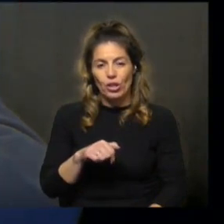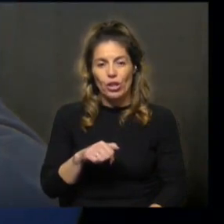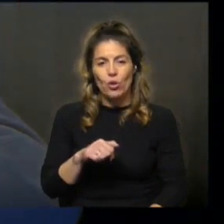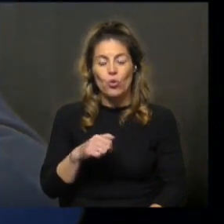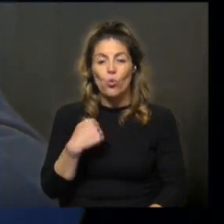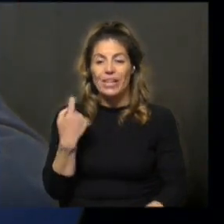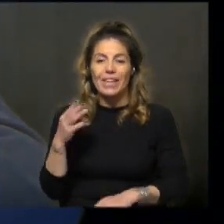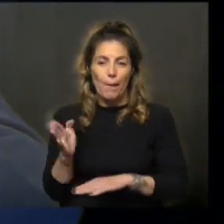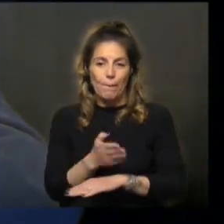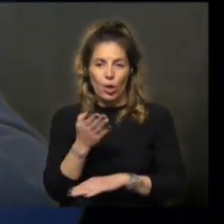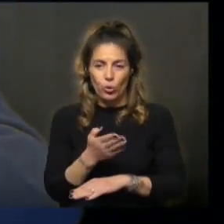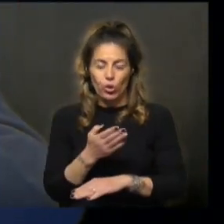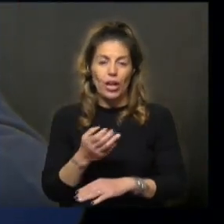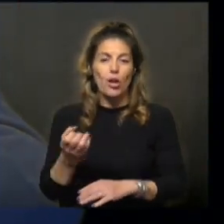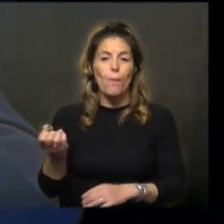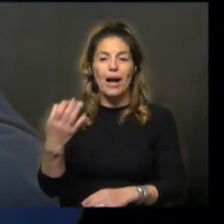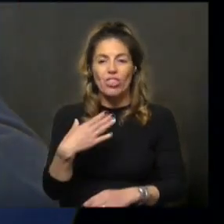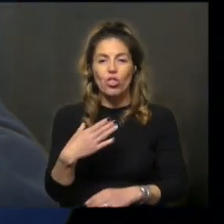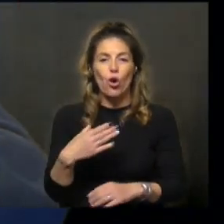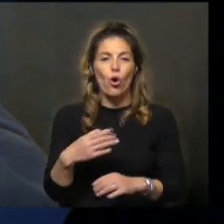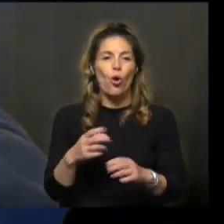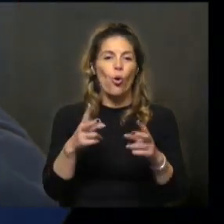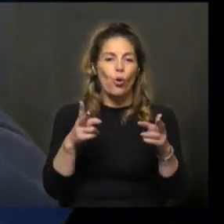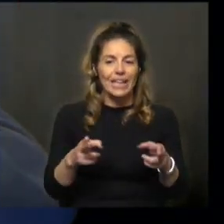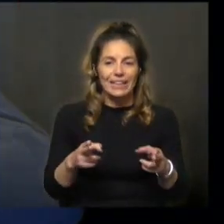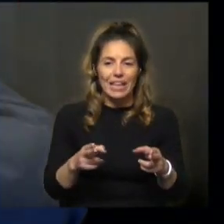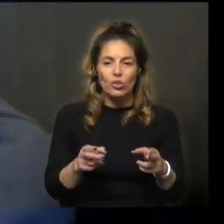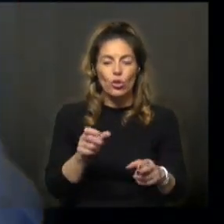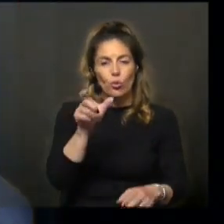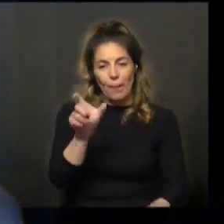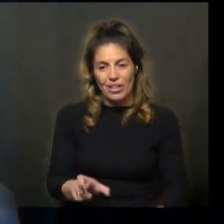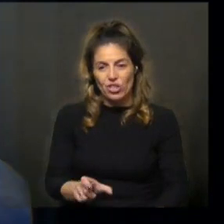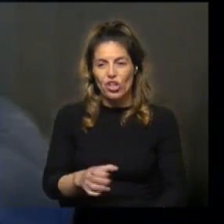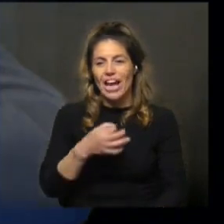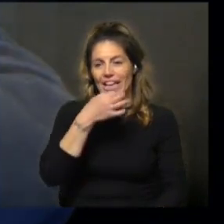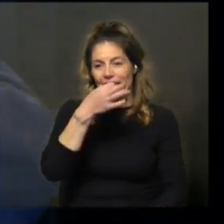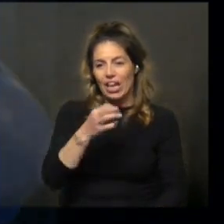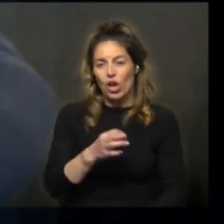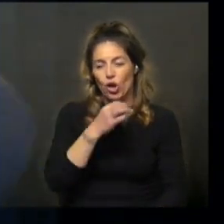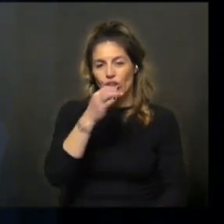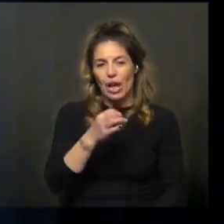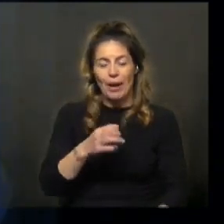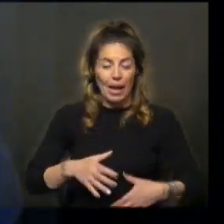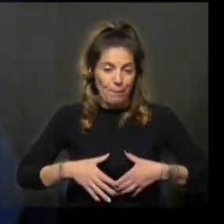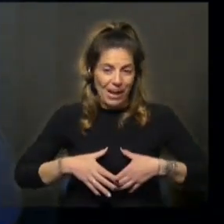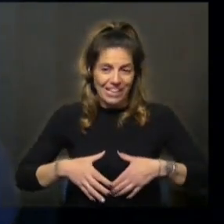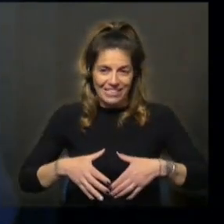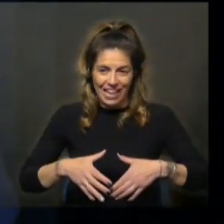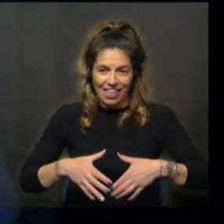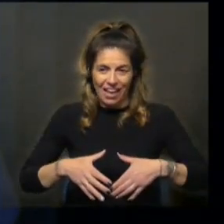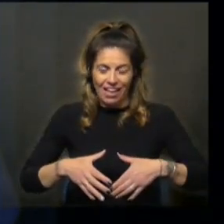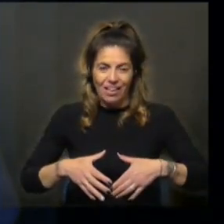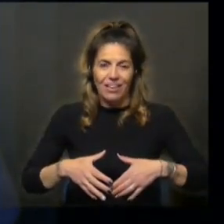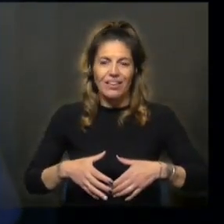mandó un extracto de de de una persona que contaba que estaba embarazada y